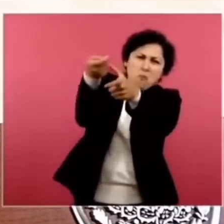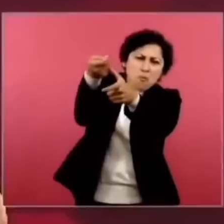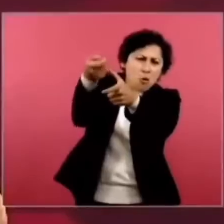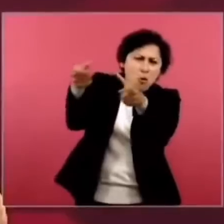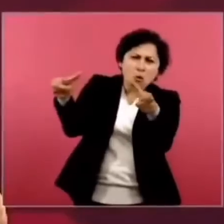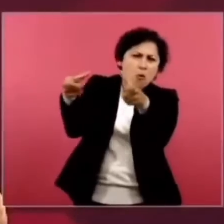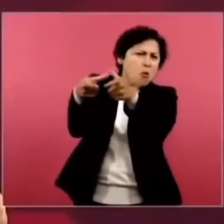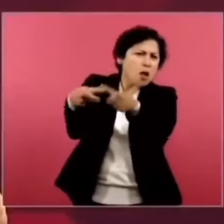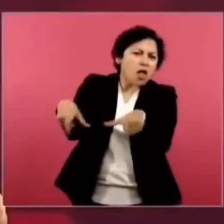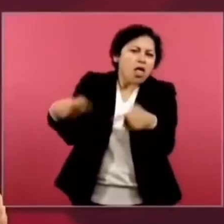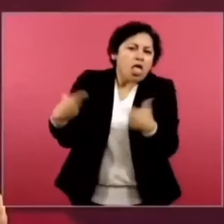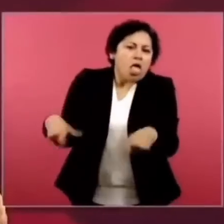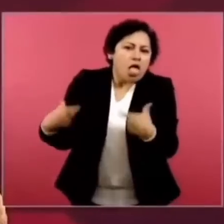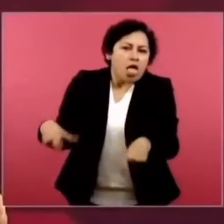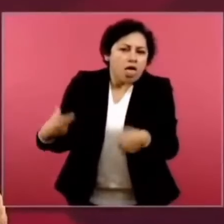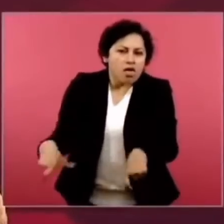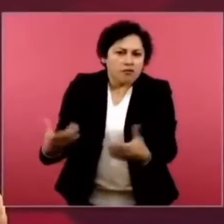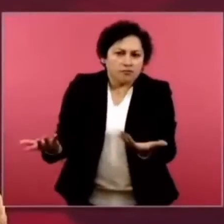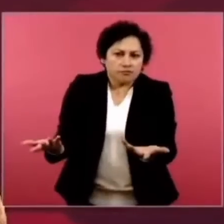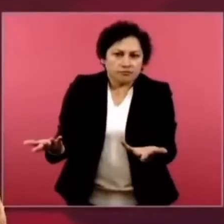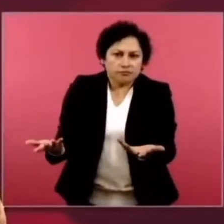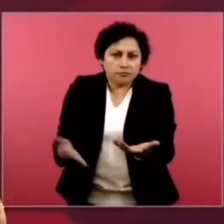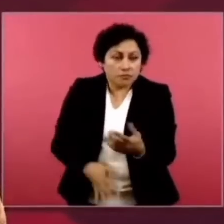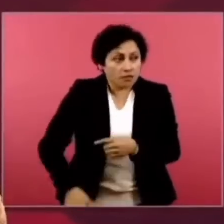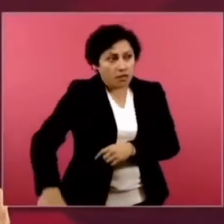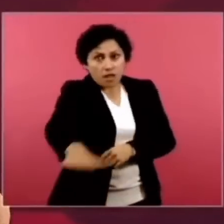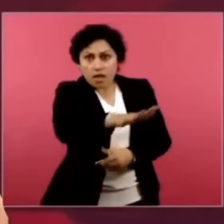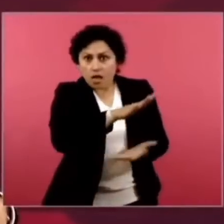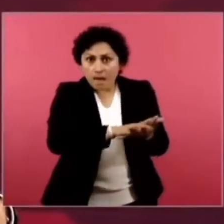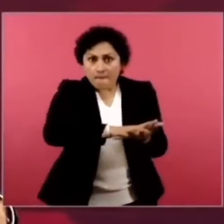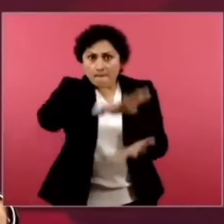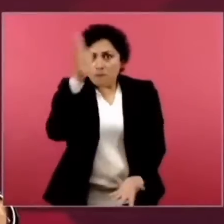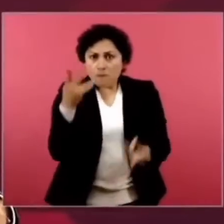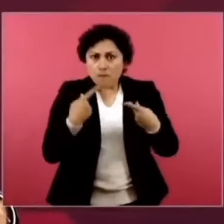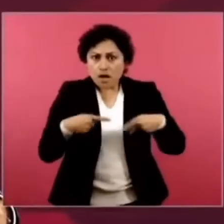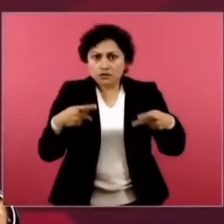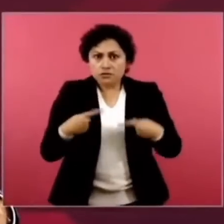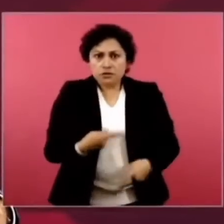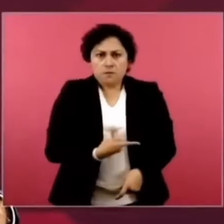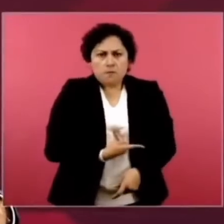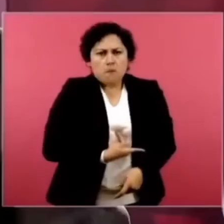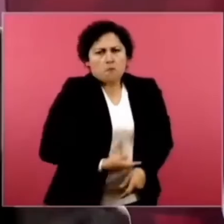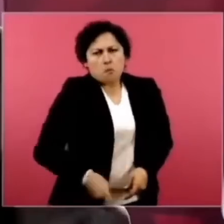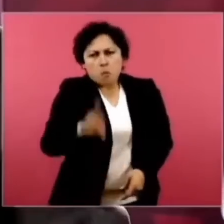Y la mayoría del pueblo cada vez se empobrece más.